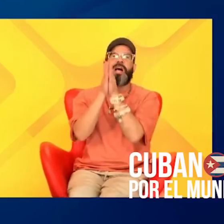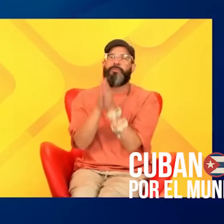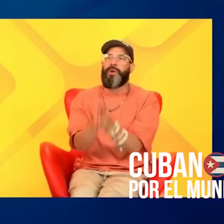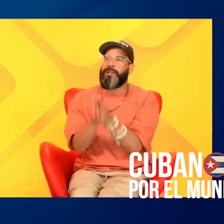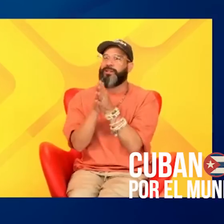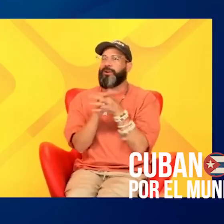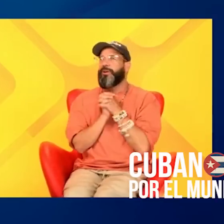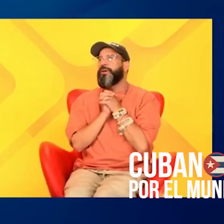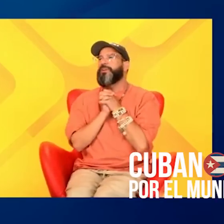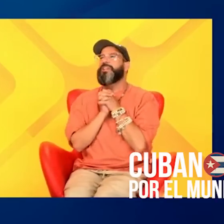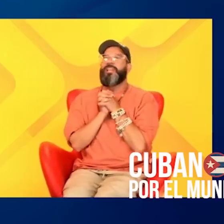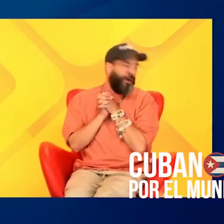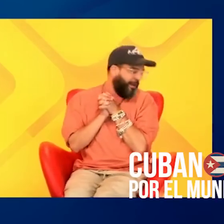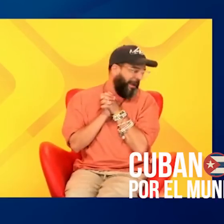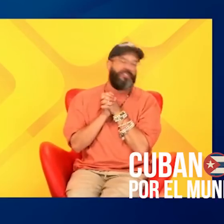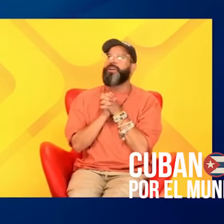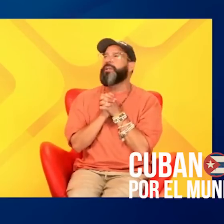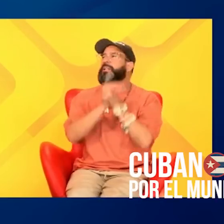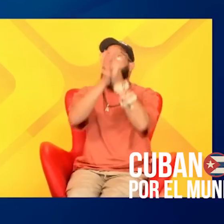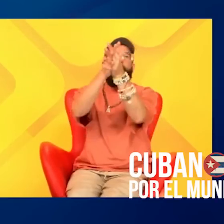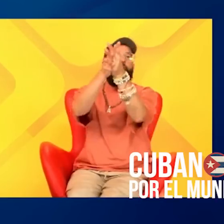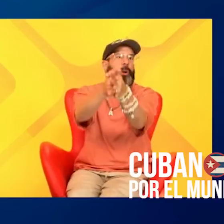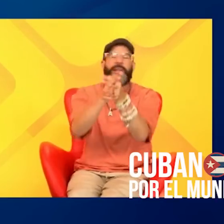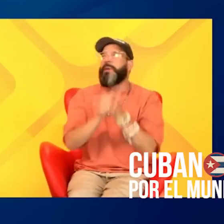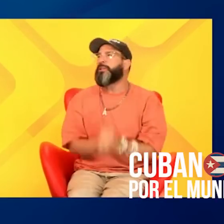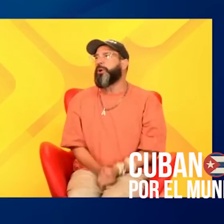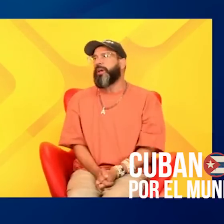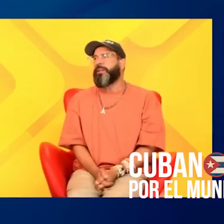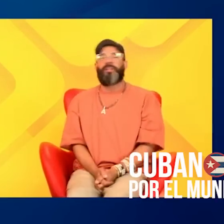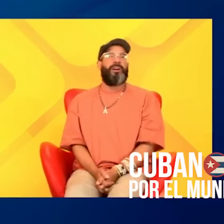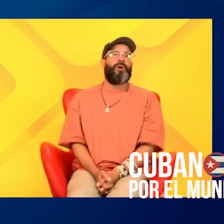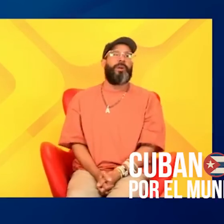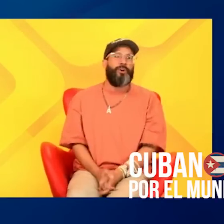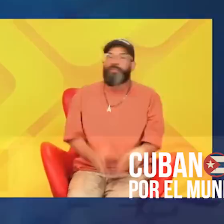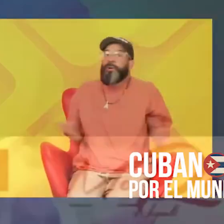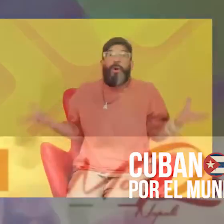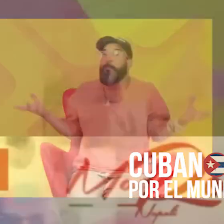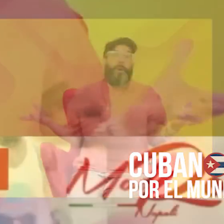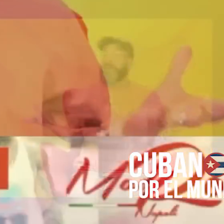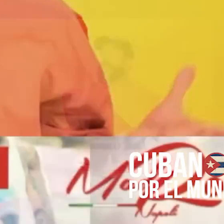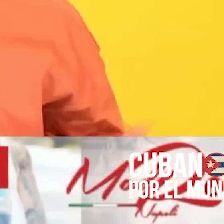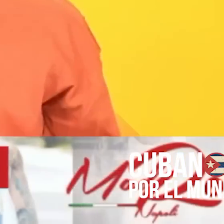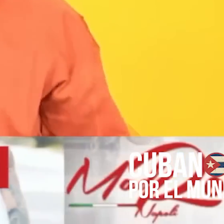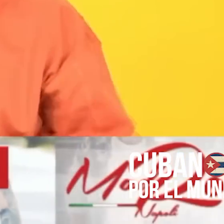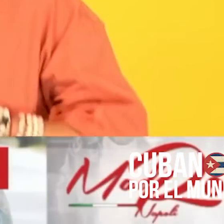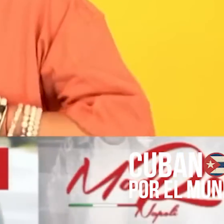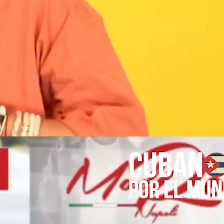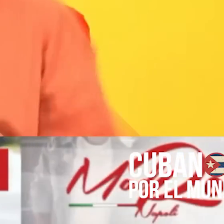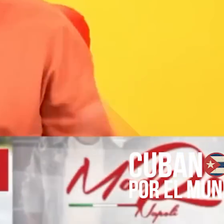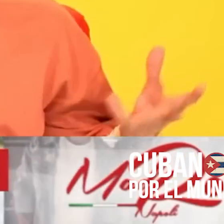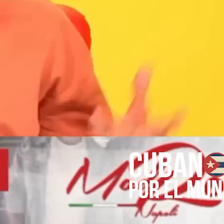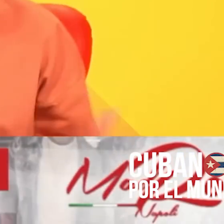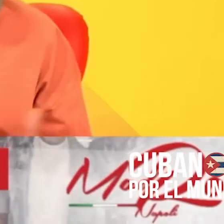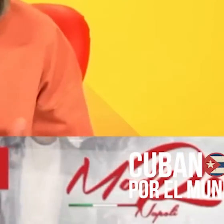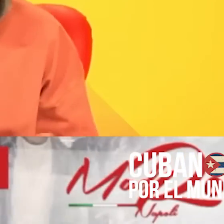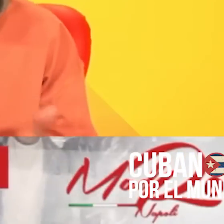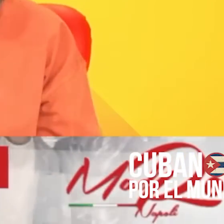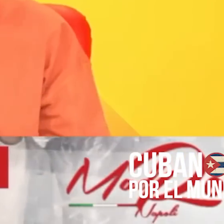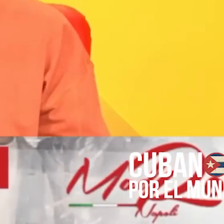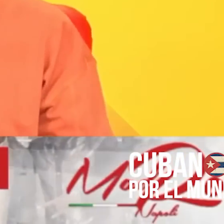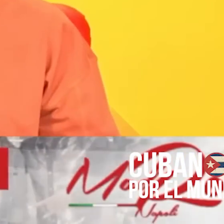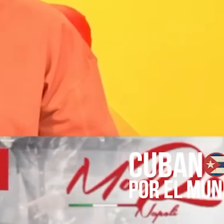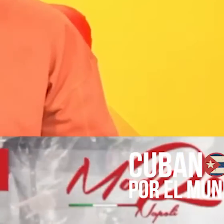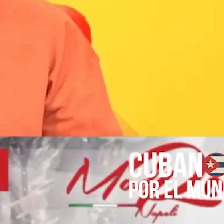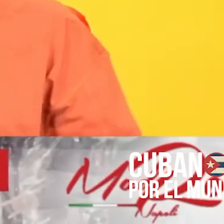los alimentos. Señor inversionista, otro alimento que distribuimos, porque somos así, somos una revolución